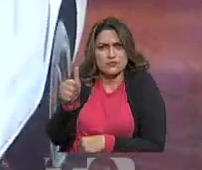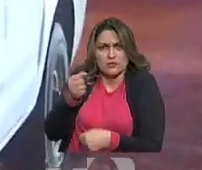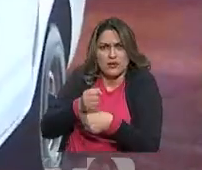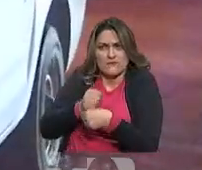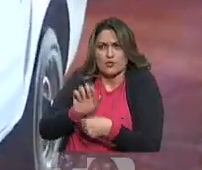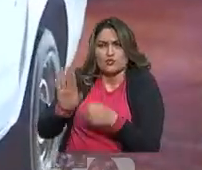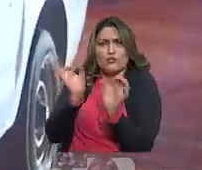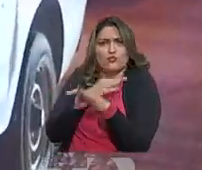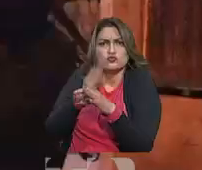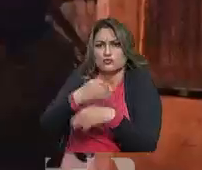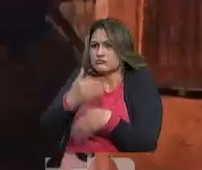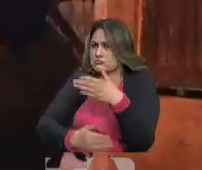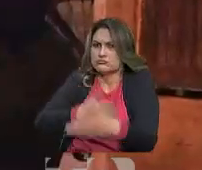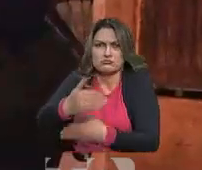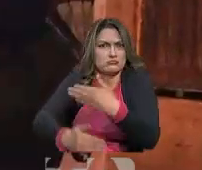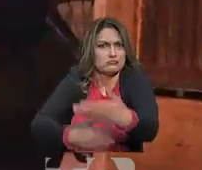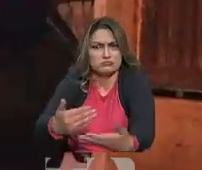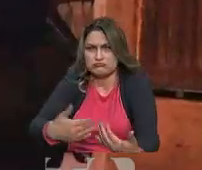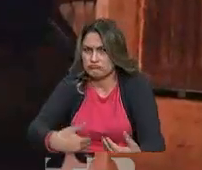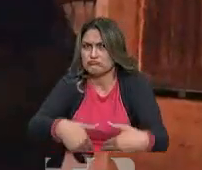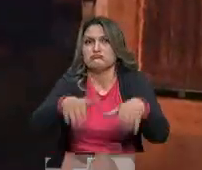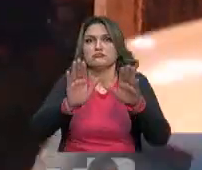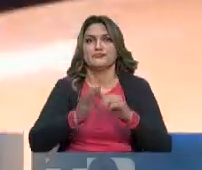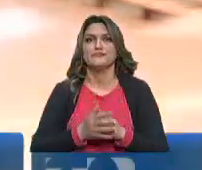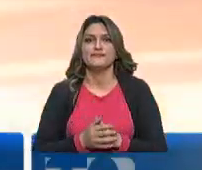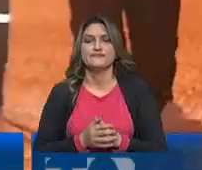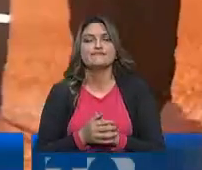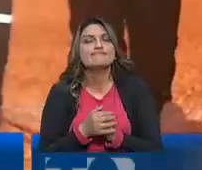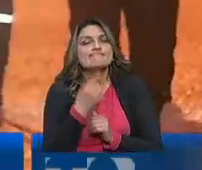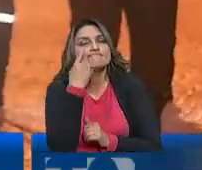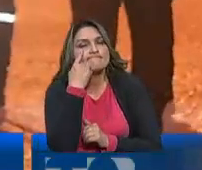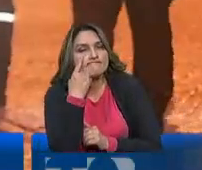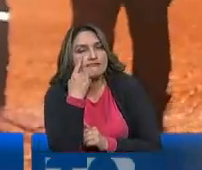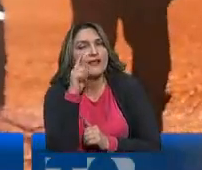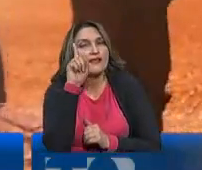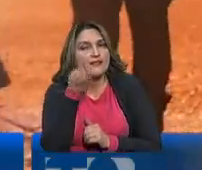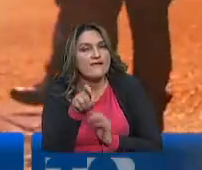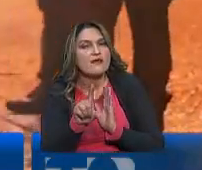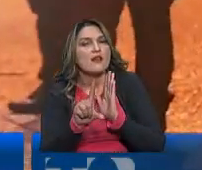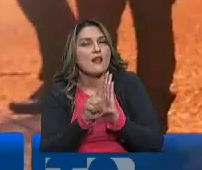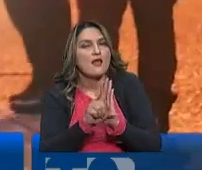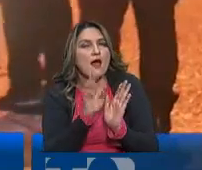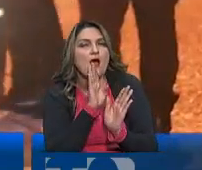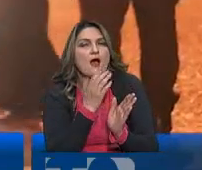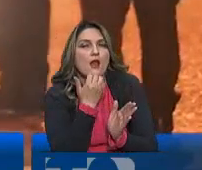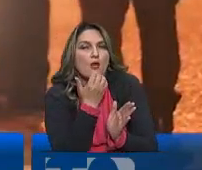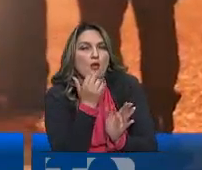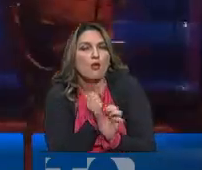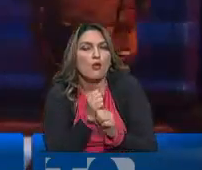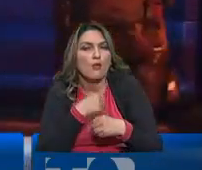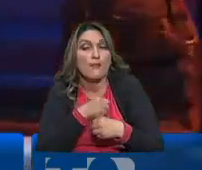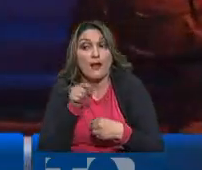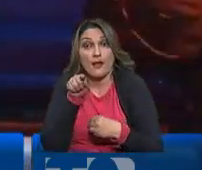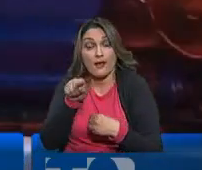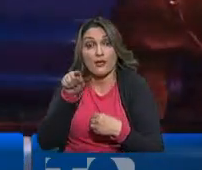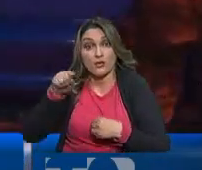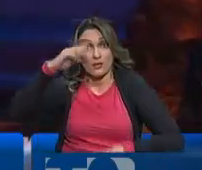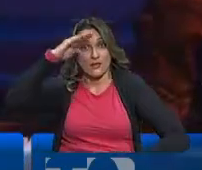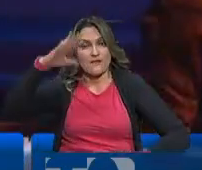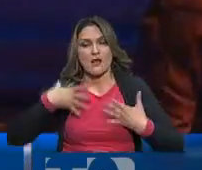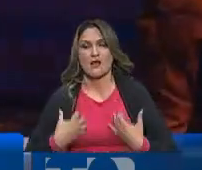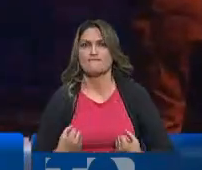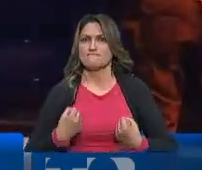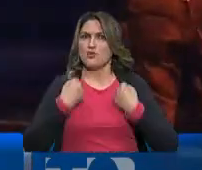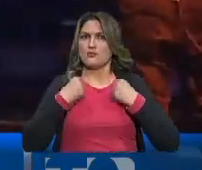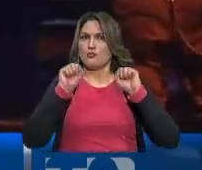de excepción coinciden. Se requiere de una política de seguridad que permita empoderar a la fuerza pública para que actúe en defensa